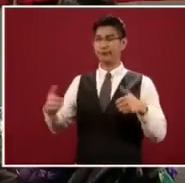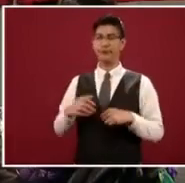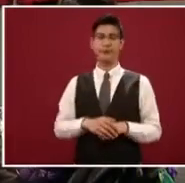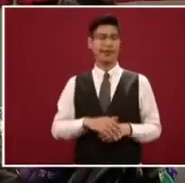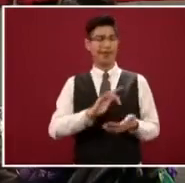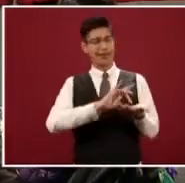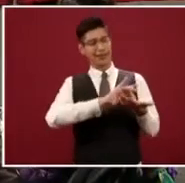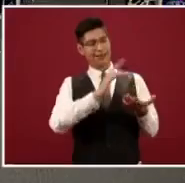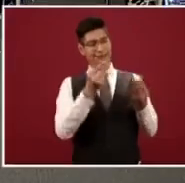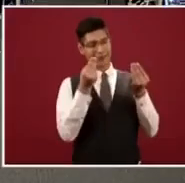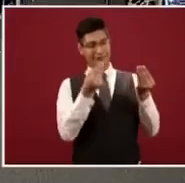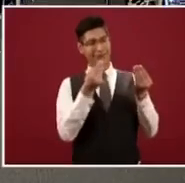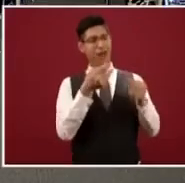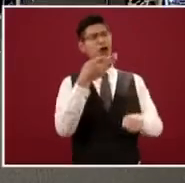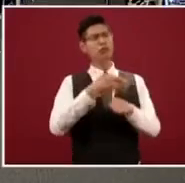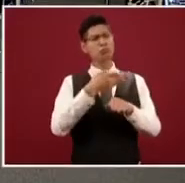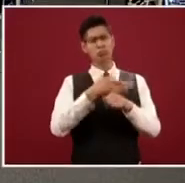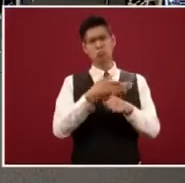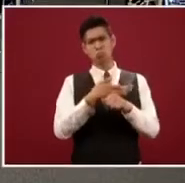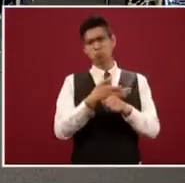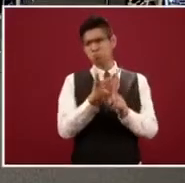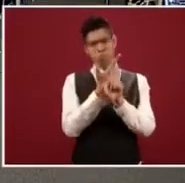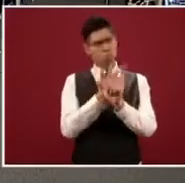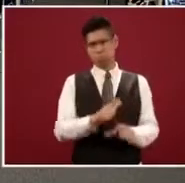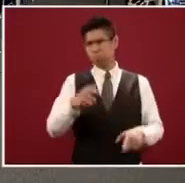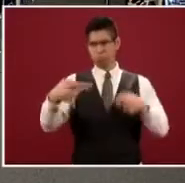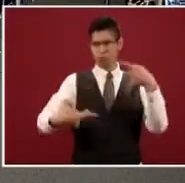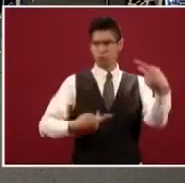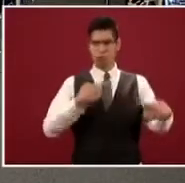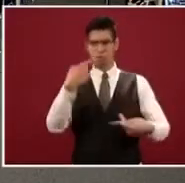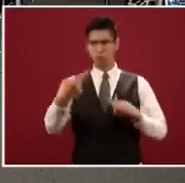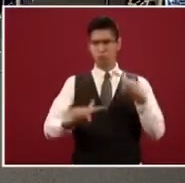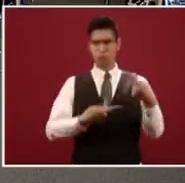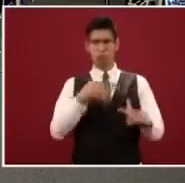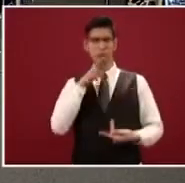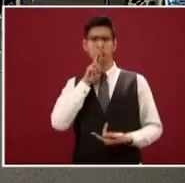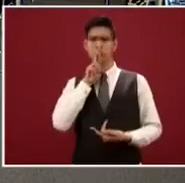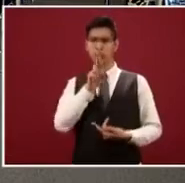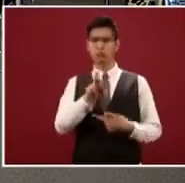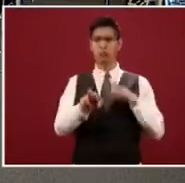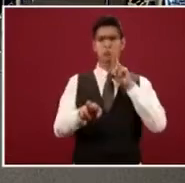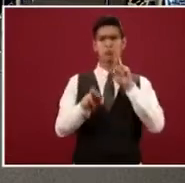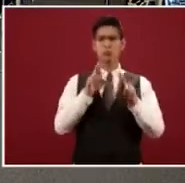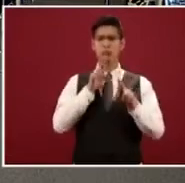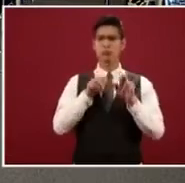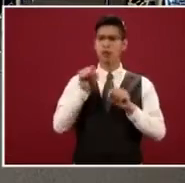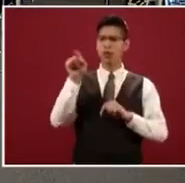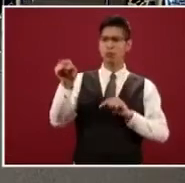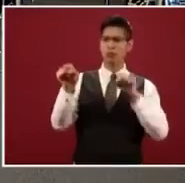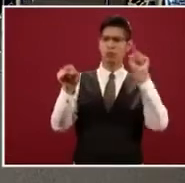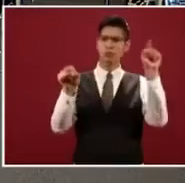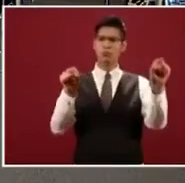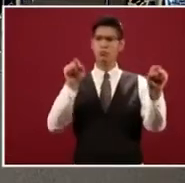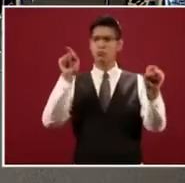Entonces vamos a abrir a preguntas y respuestas. Laura Poy Solano, de la jornada, la compañera, usted.